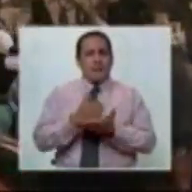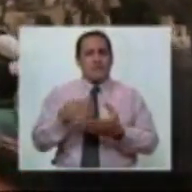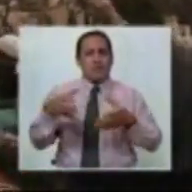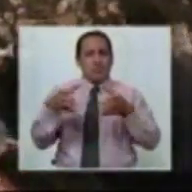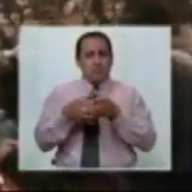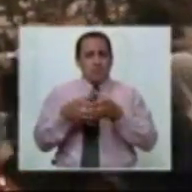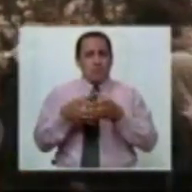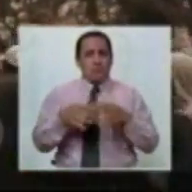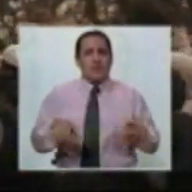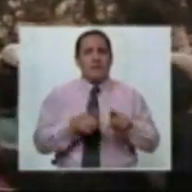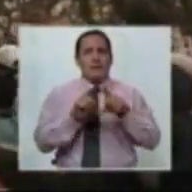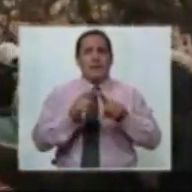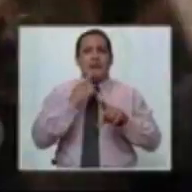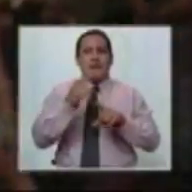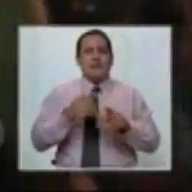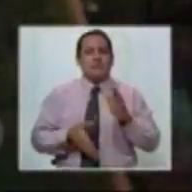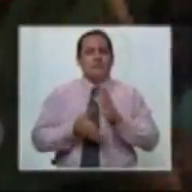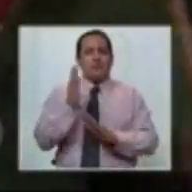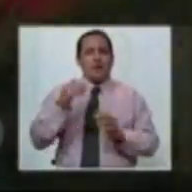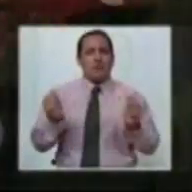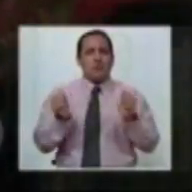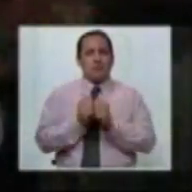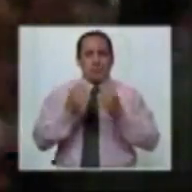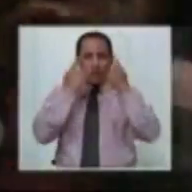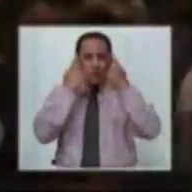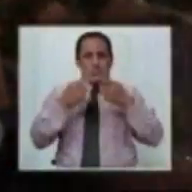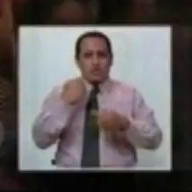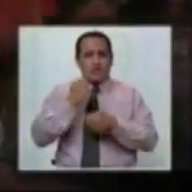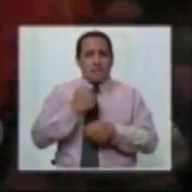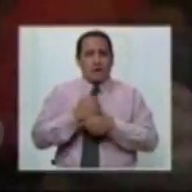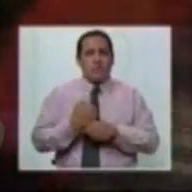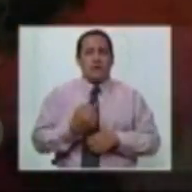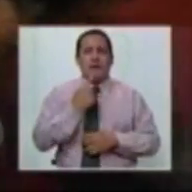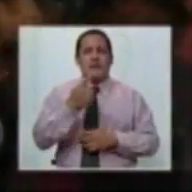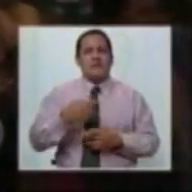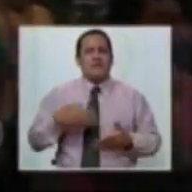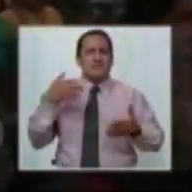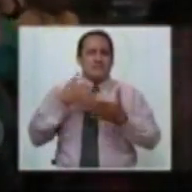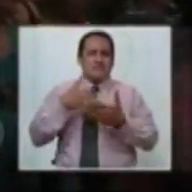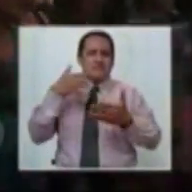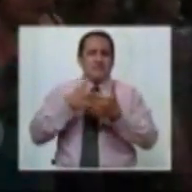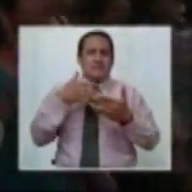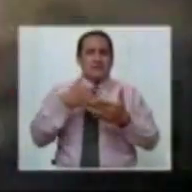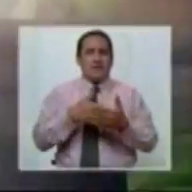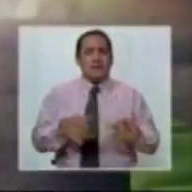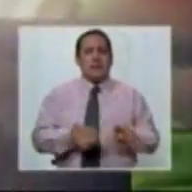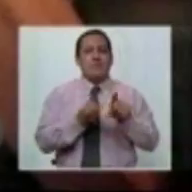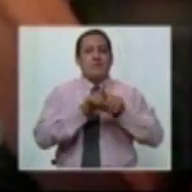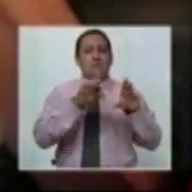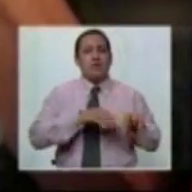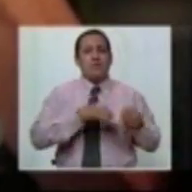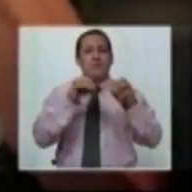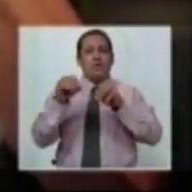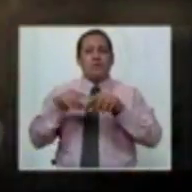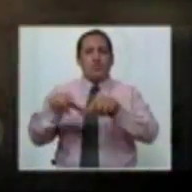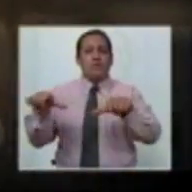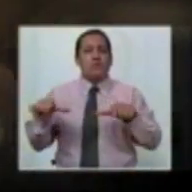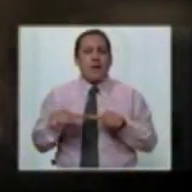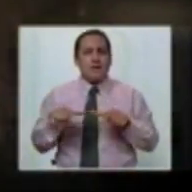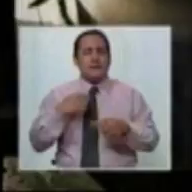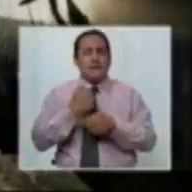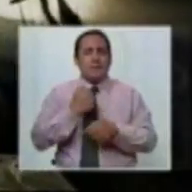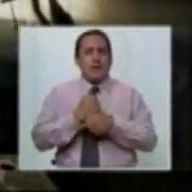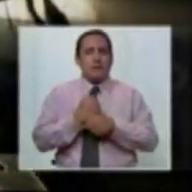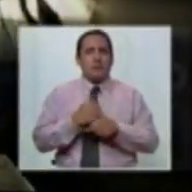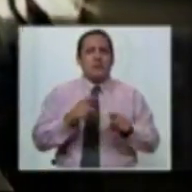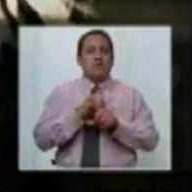de un sindicato, fue a través de acciones del empleador hostilizado al ser trasladado de ciudad y punto